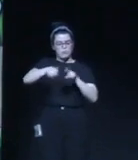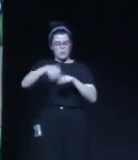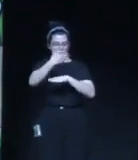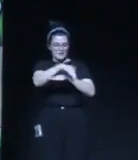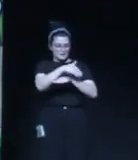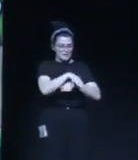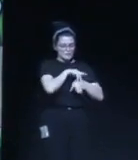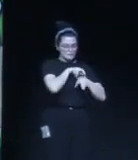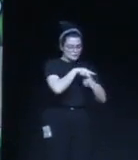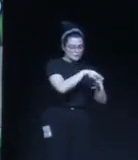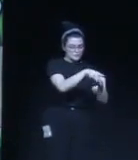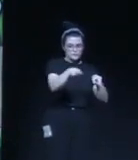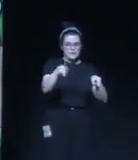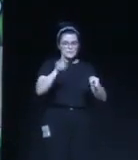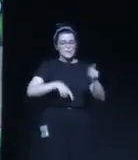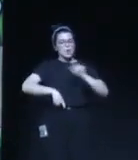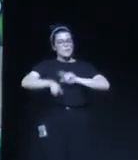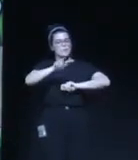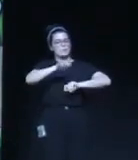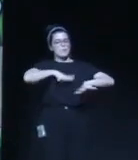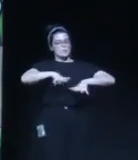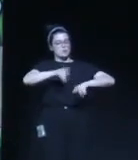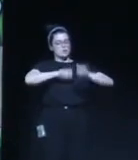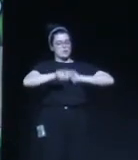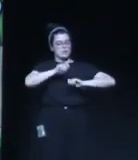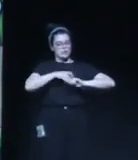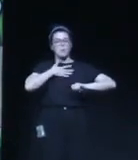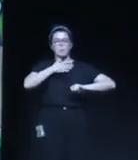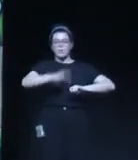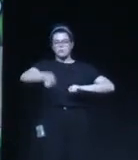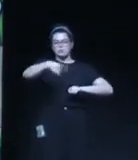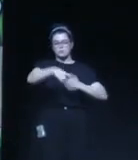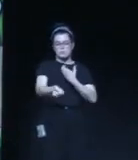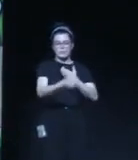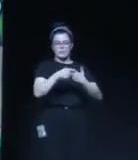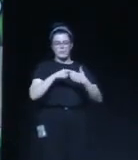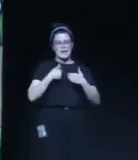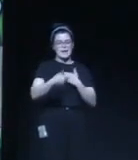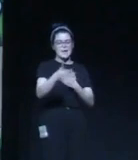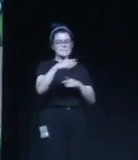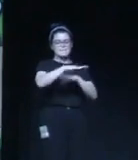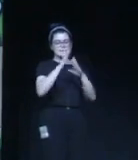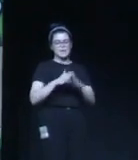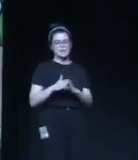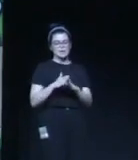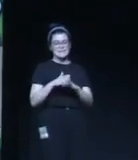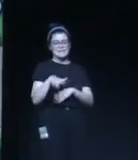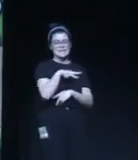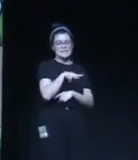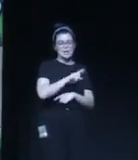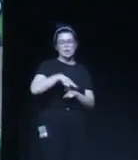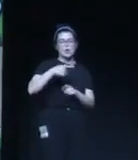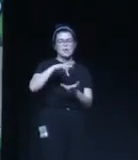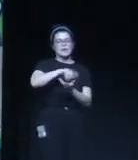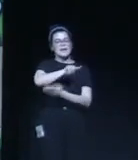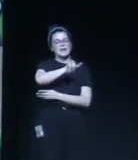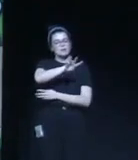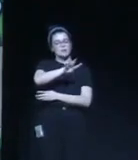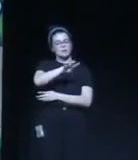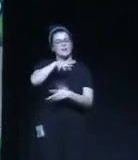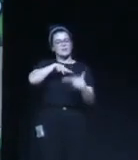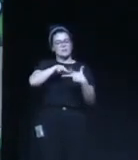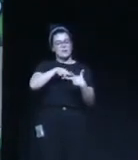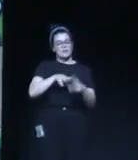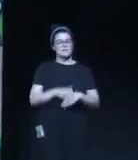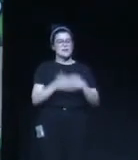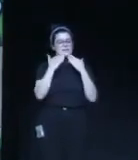por el urbanismo, por el movimiento asociativo, bueno, pues tiene la posibilidad el miércoles que viene en castellano y el día 14 euskaraz.